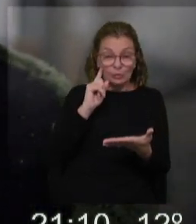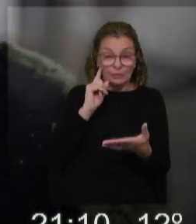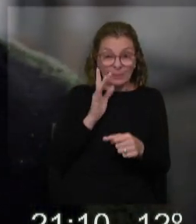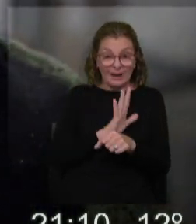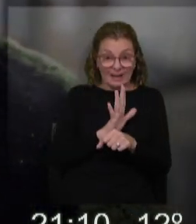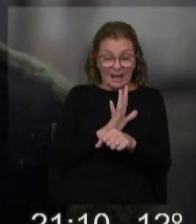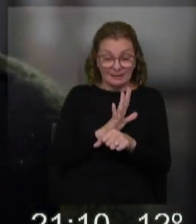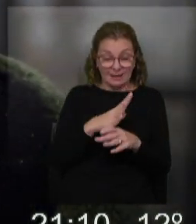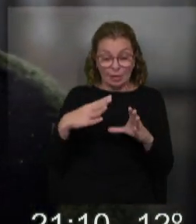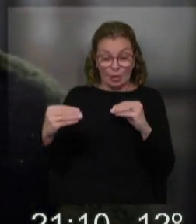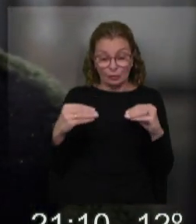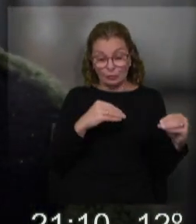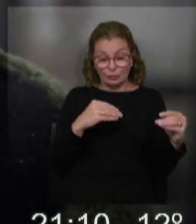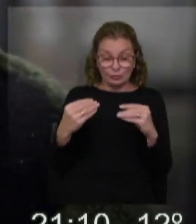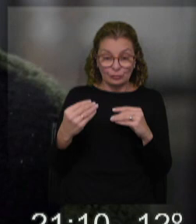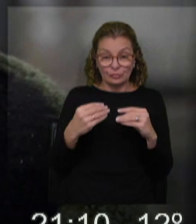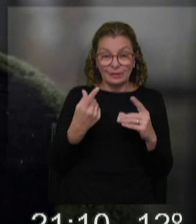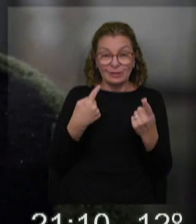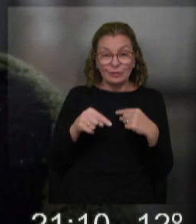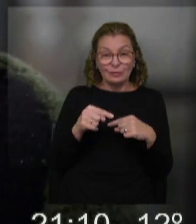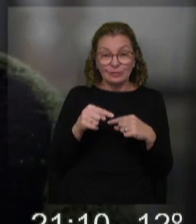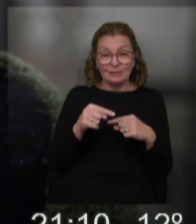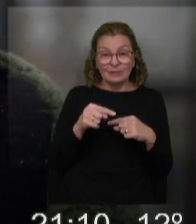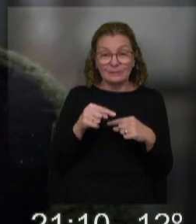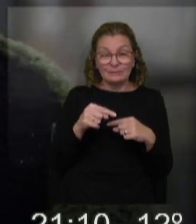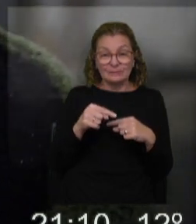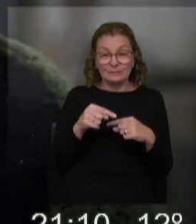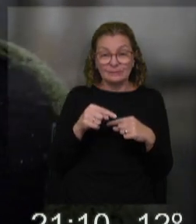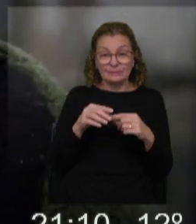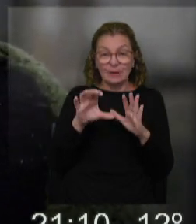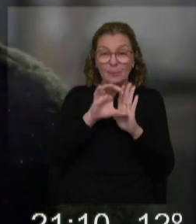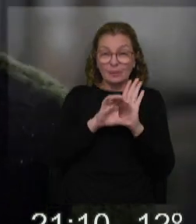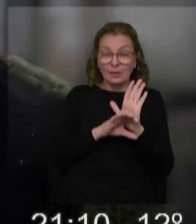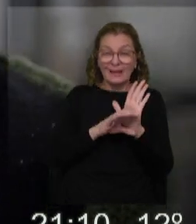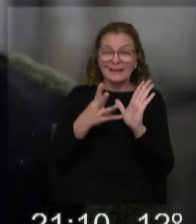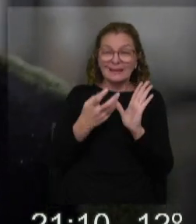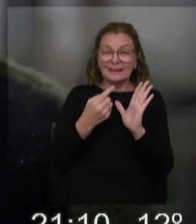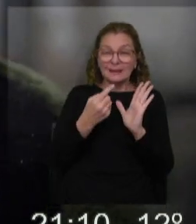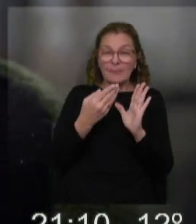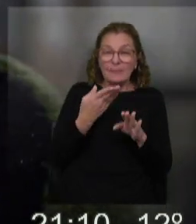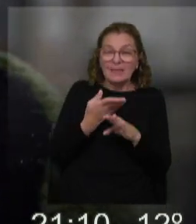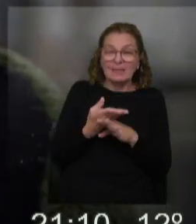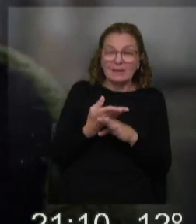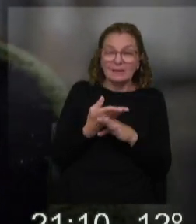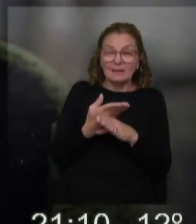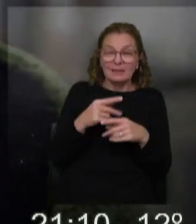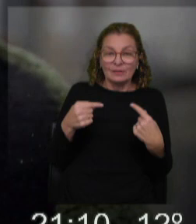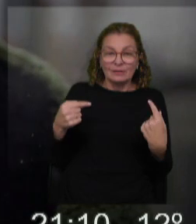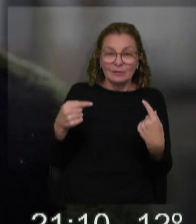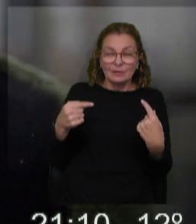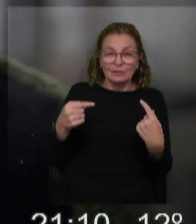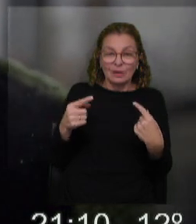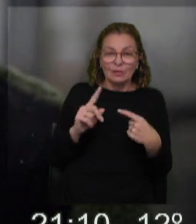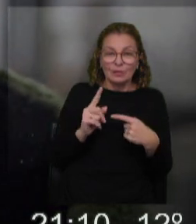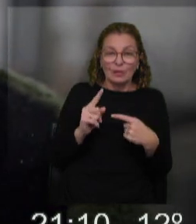concrete. Entonces, la poesía apela a cosas que no son